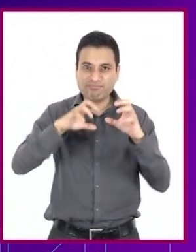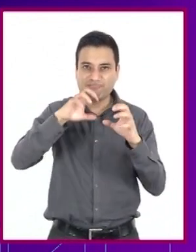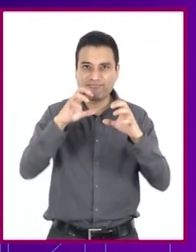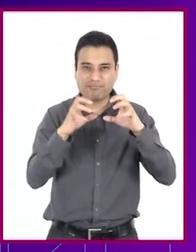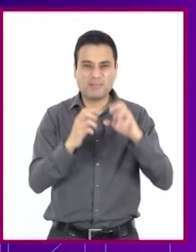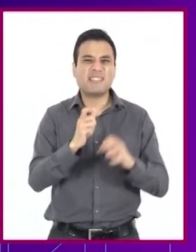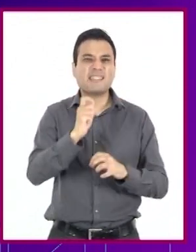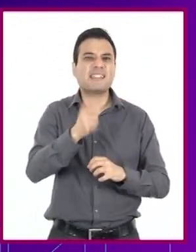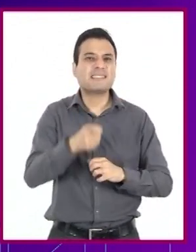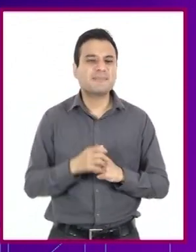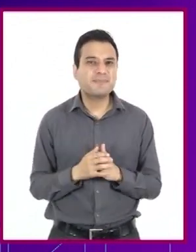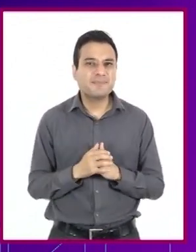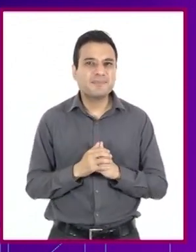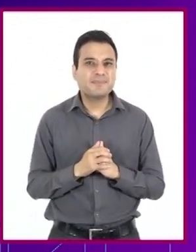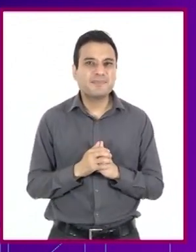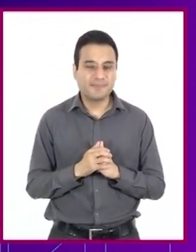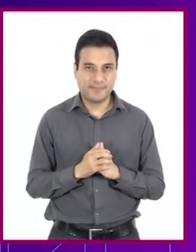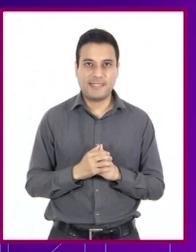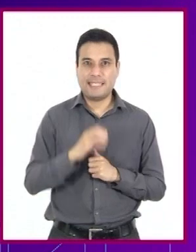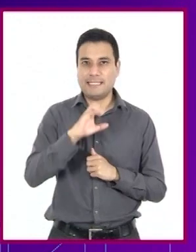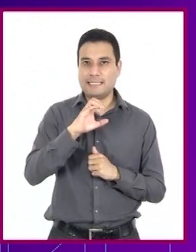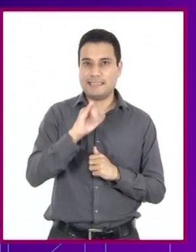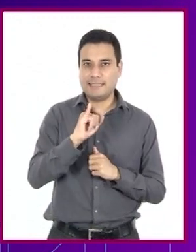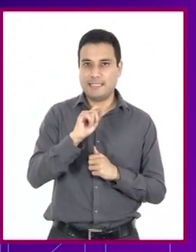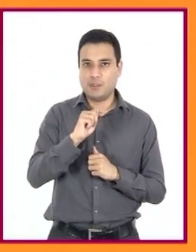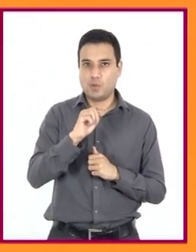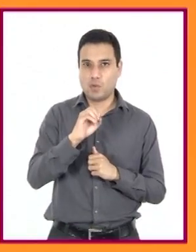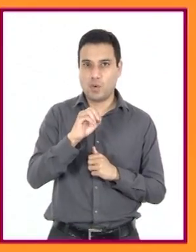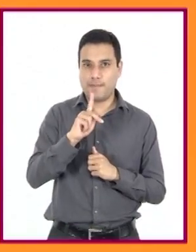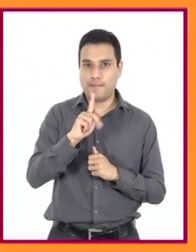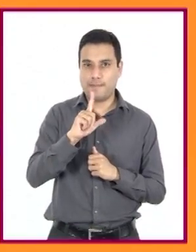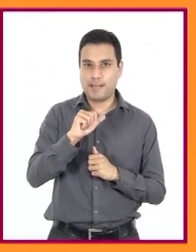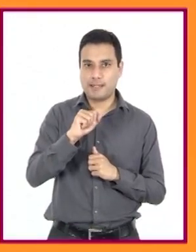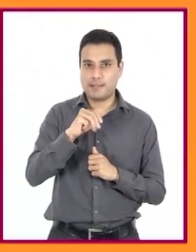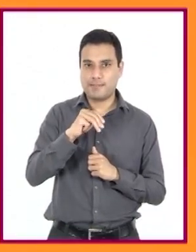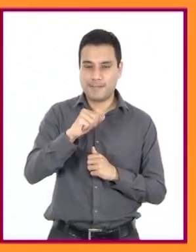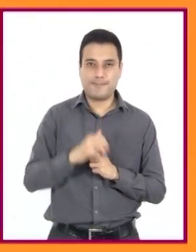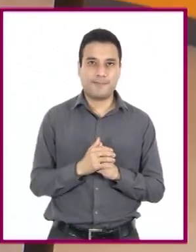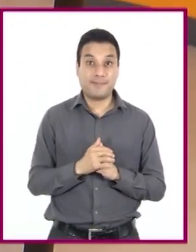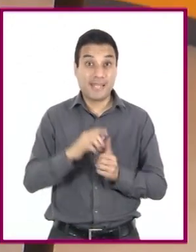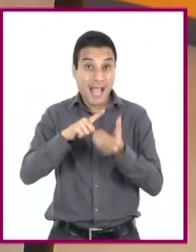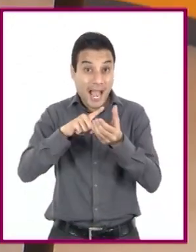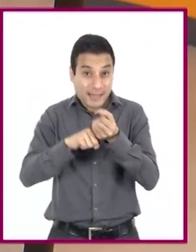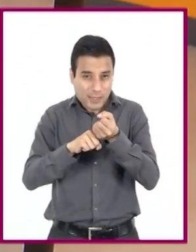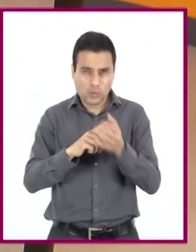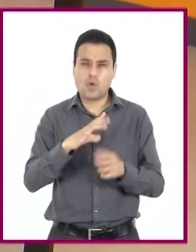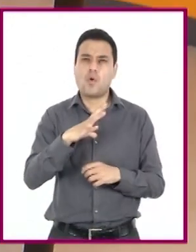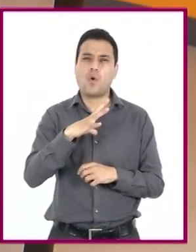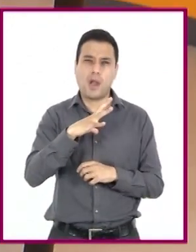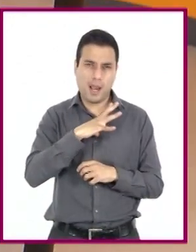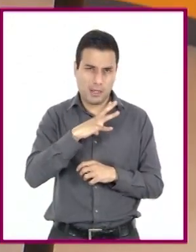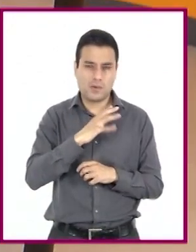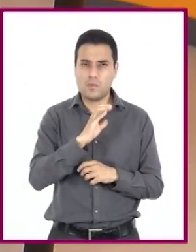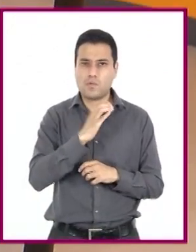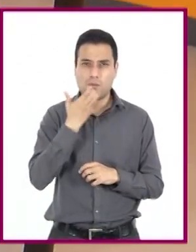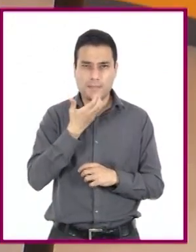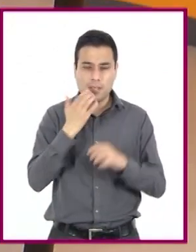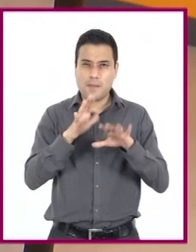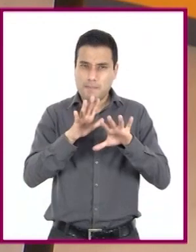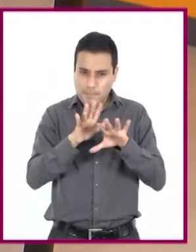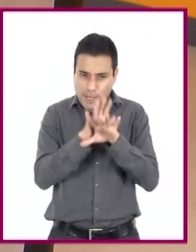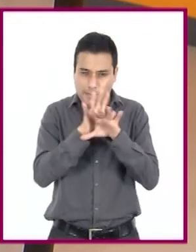¡Excelente! El citoplasma, donde ocurren muchas actividades metabólicas y